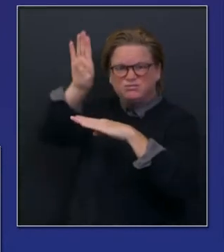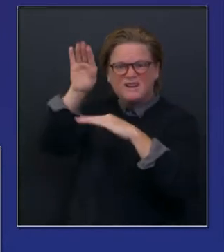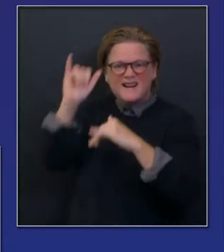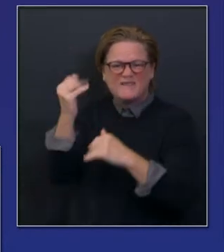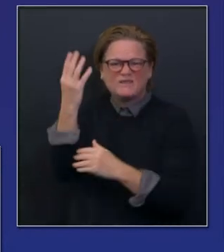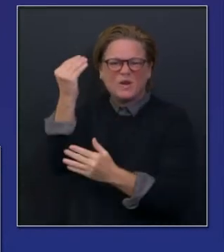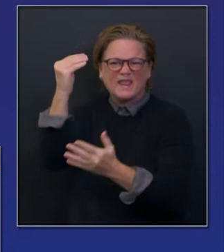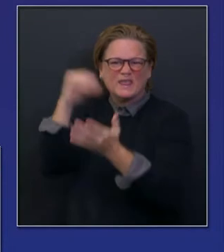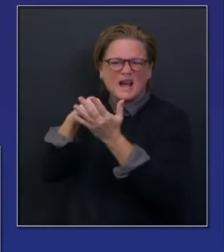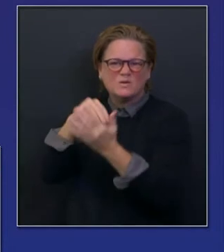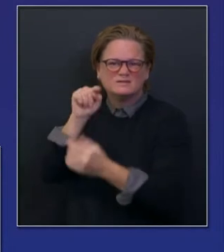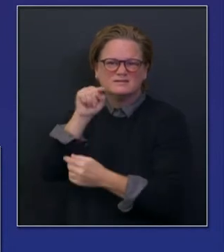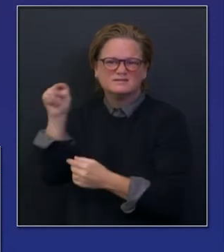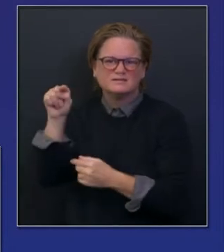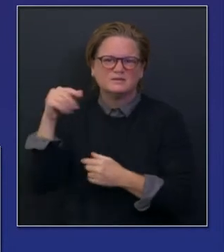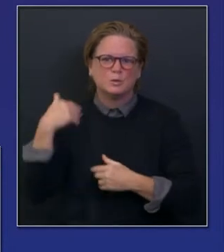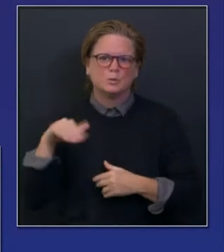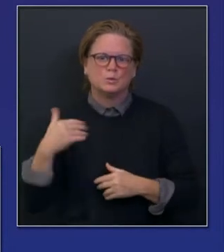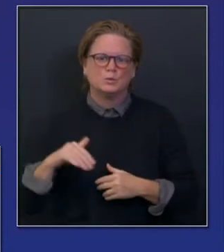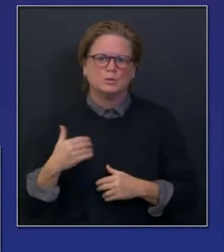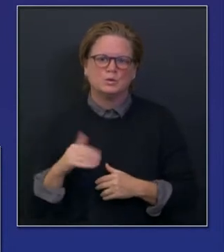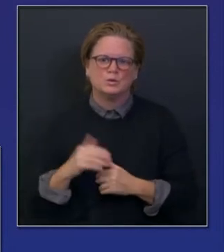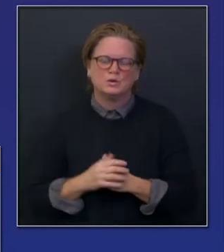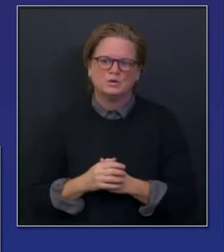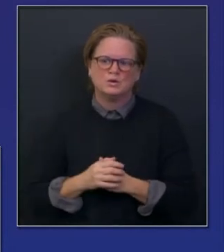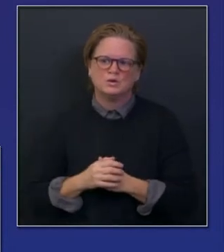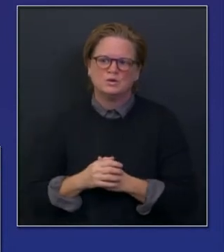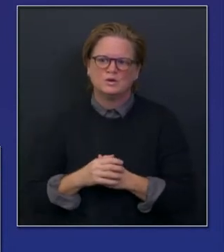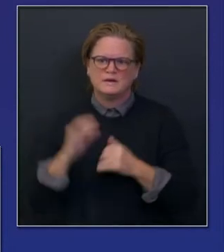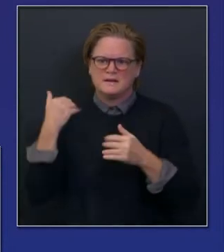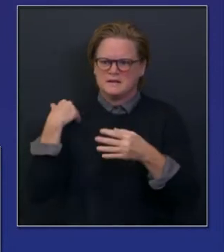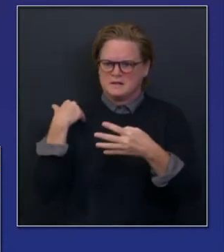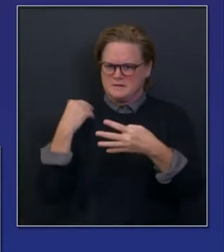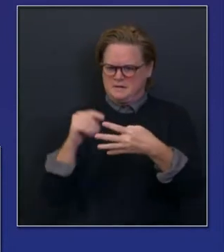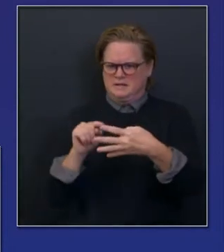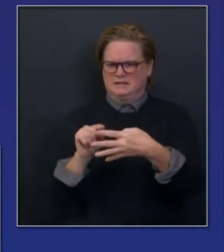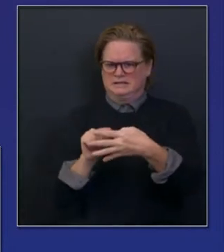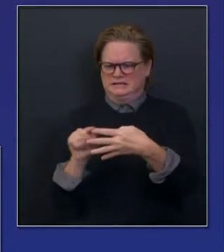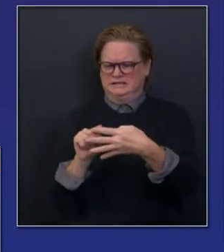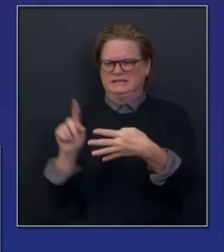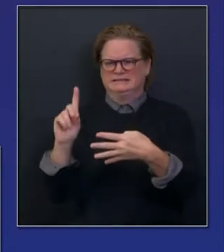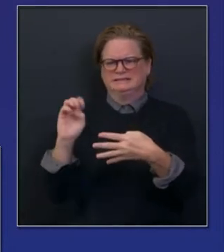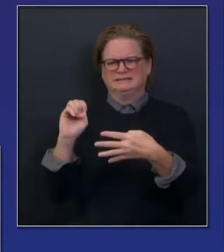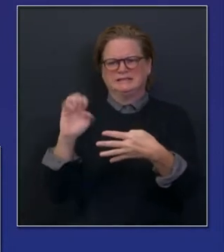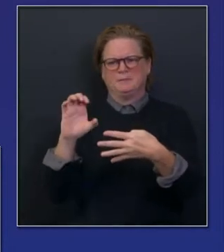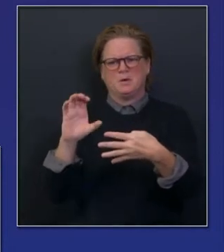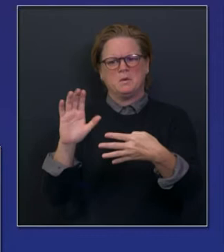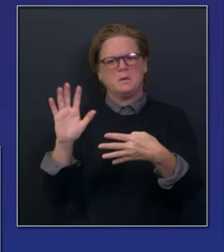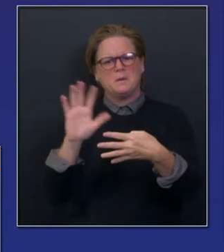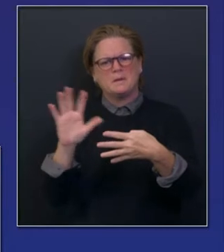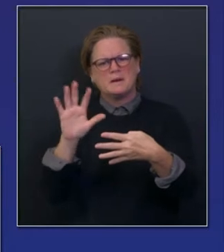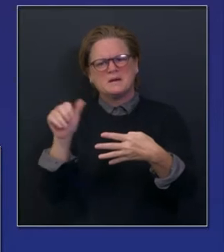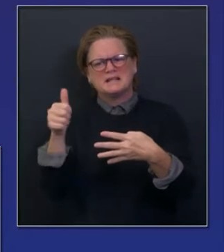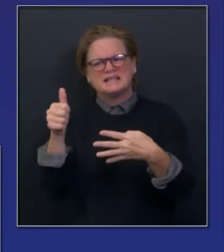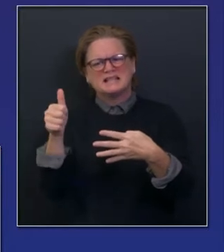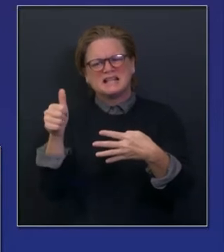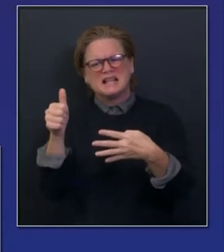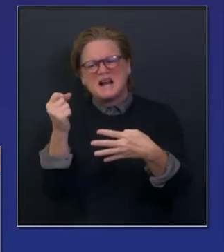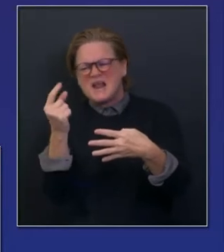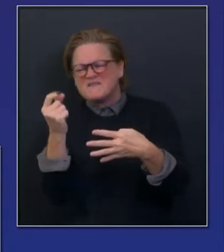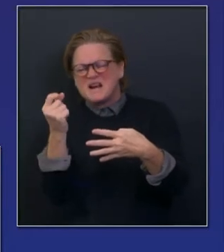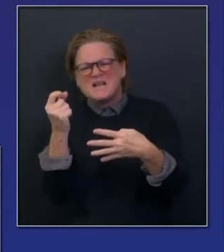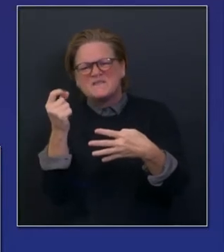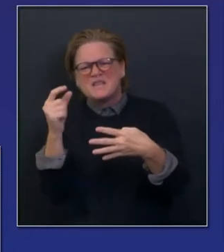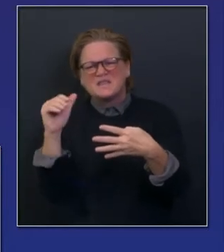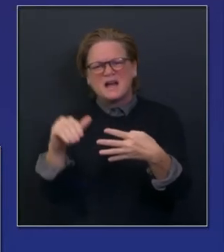14.283. Estábamos a solo 8.500 a principios de este mes, y eso ya era alarmante. Ahora estamos a